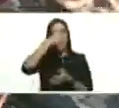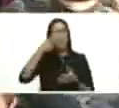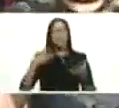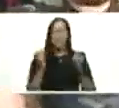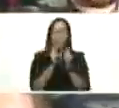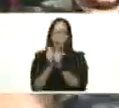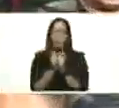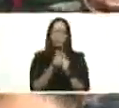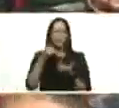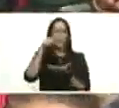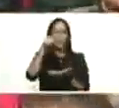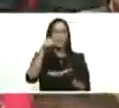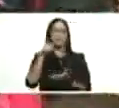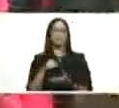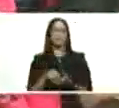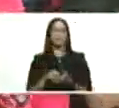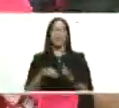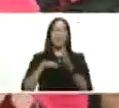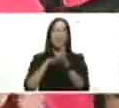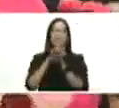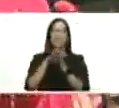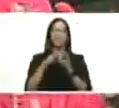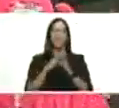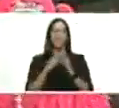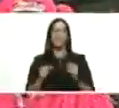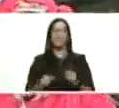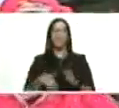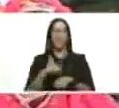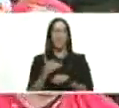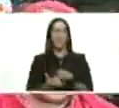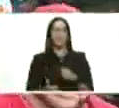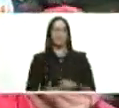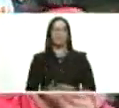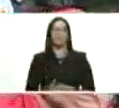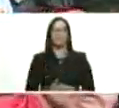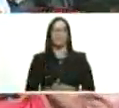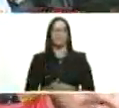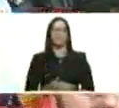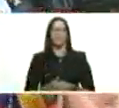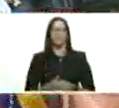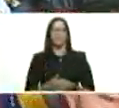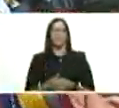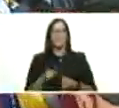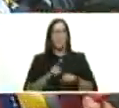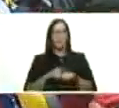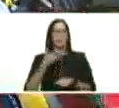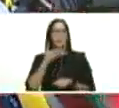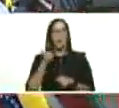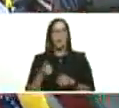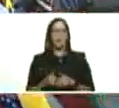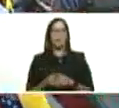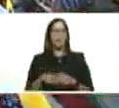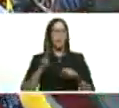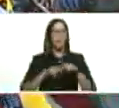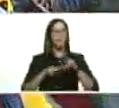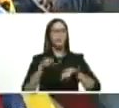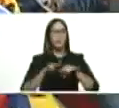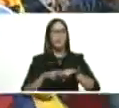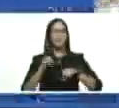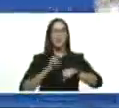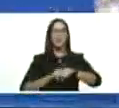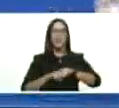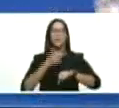CLAP, avanzando en todos los planes. Tiempos mejores, construyendo los